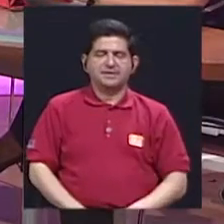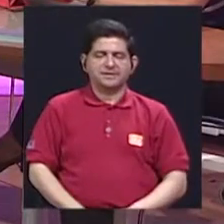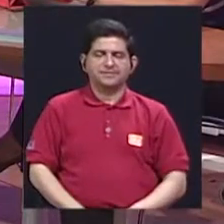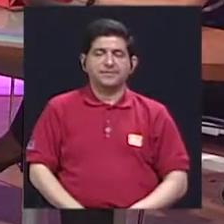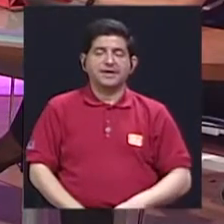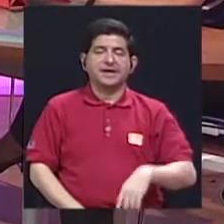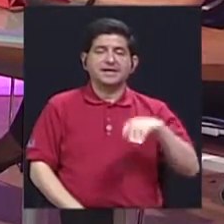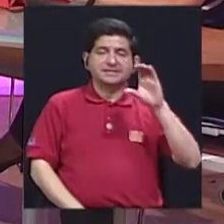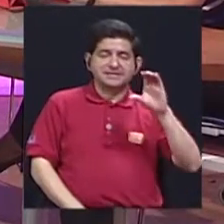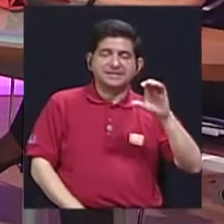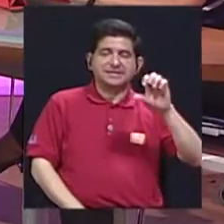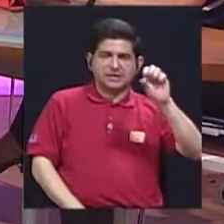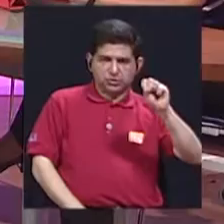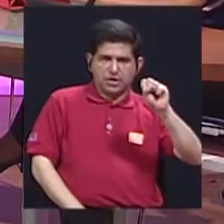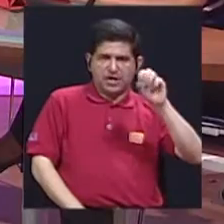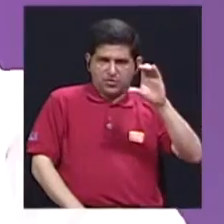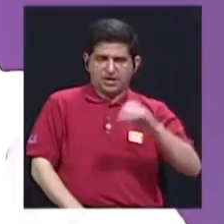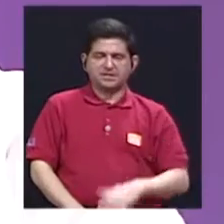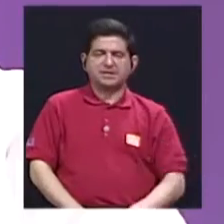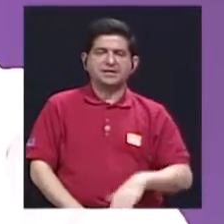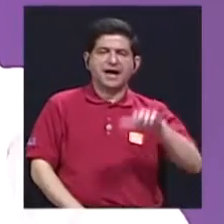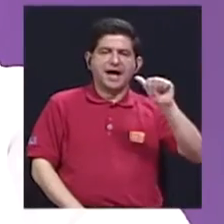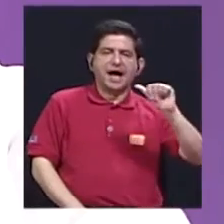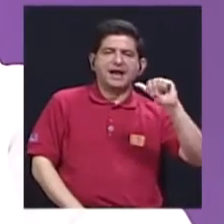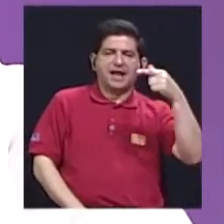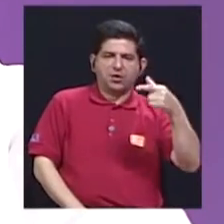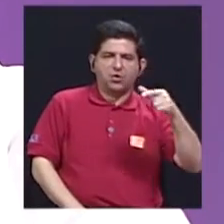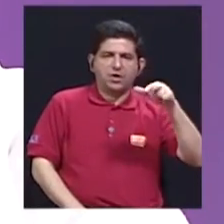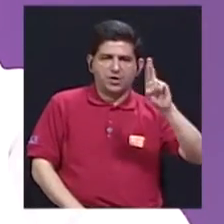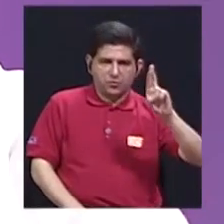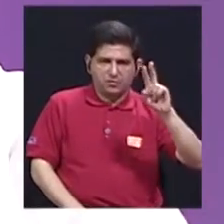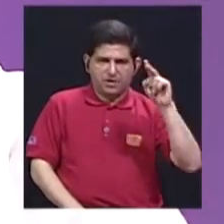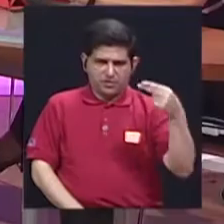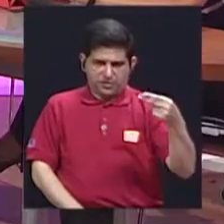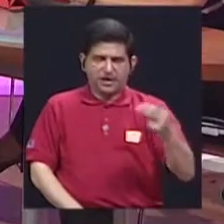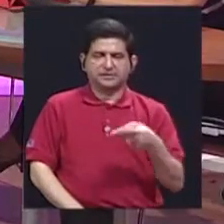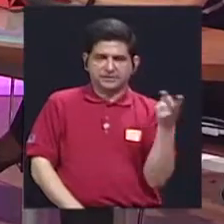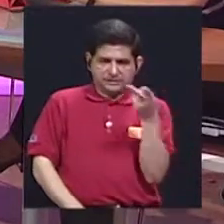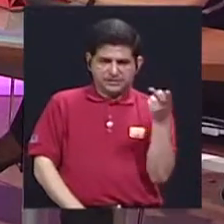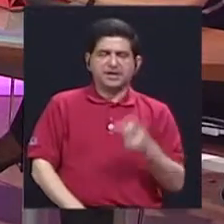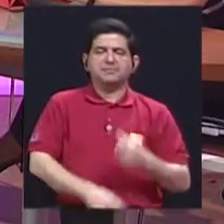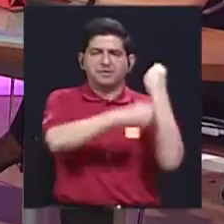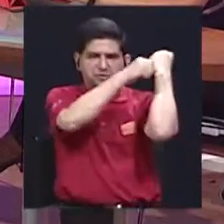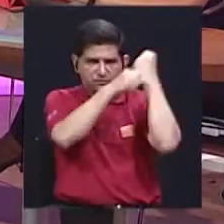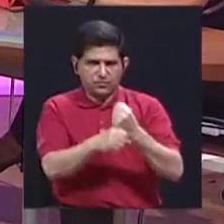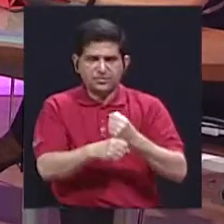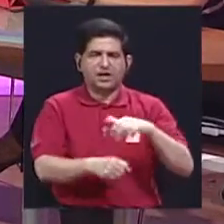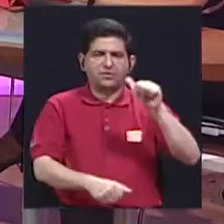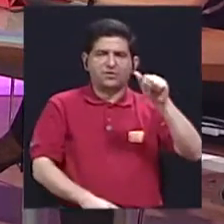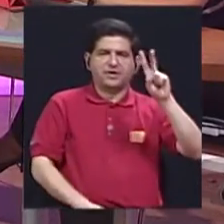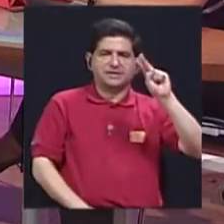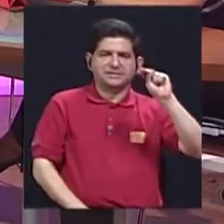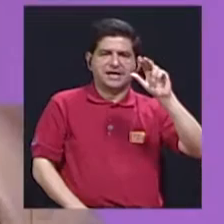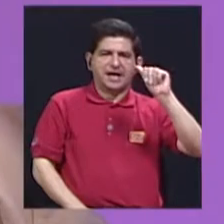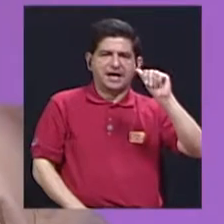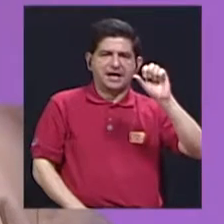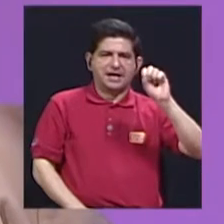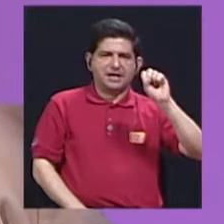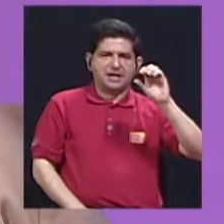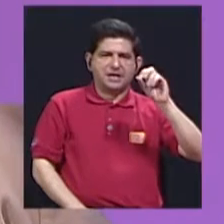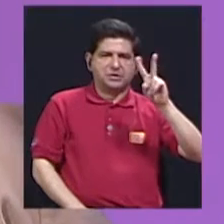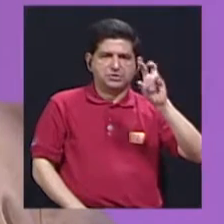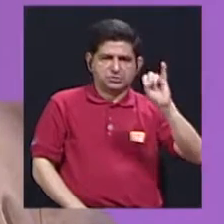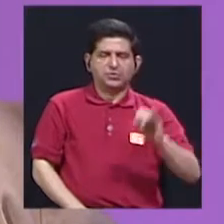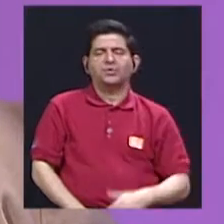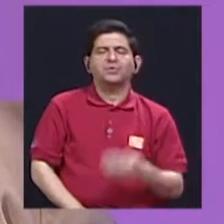asiente a solano cantillo y ana gloria romero hernández quienes son fundadoras de anna son muy bienvenidas